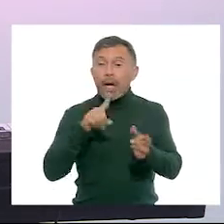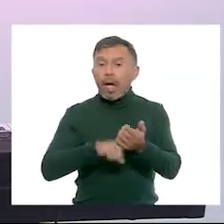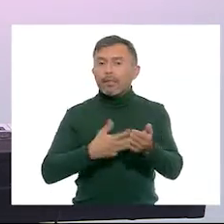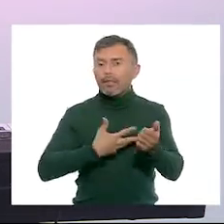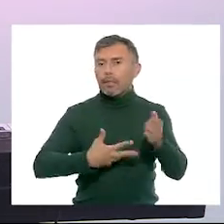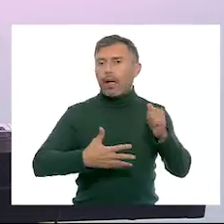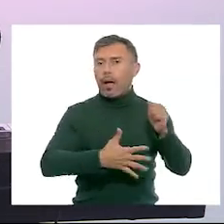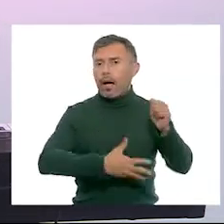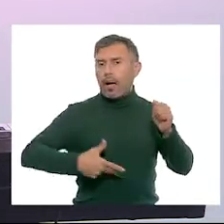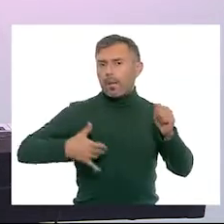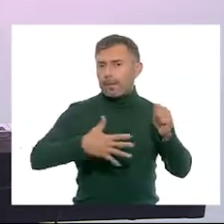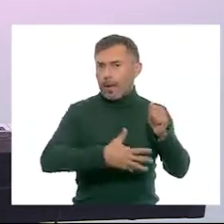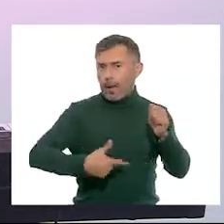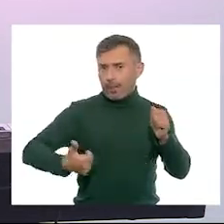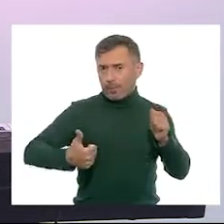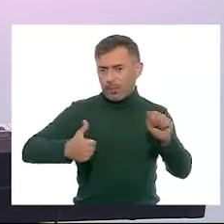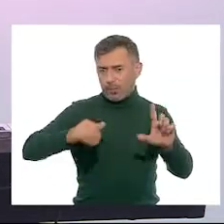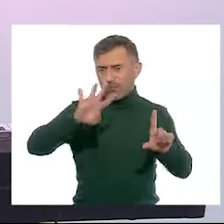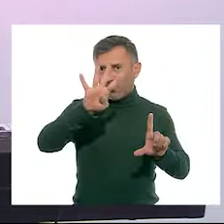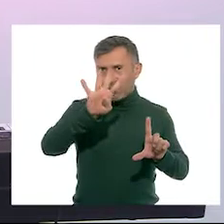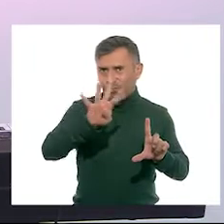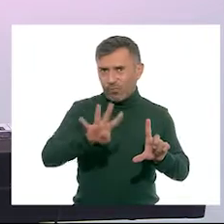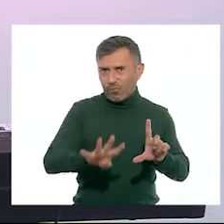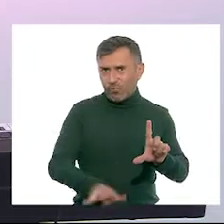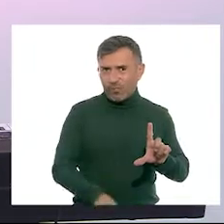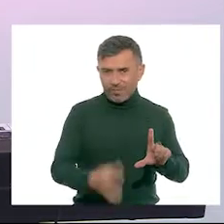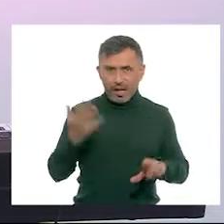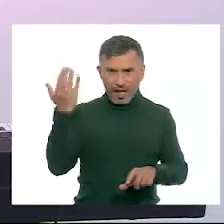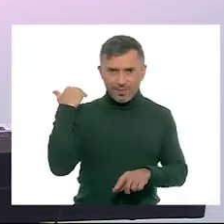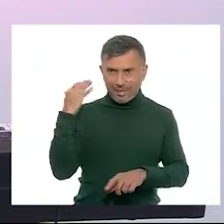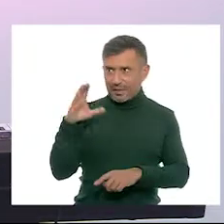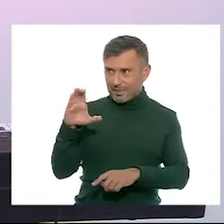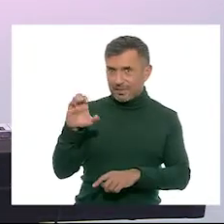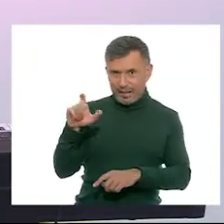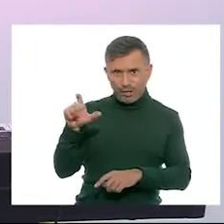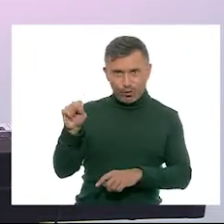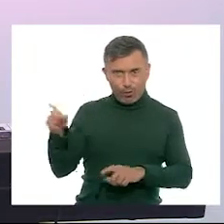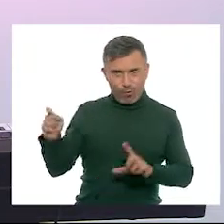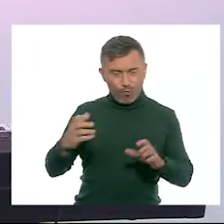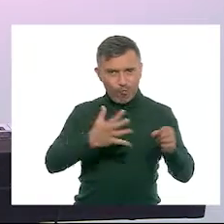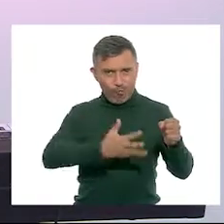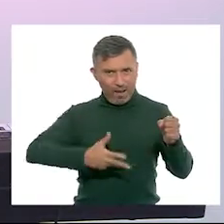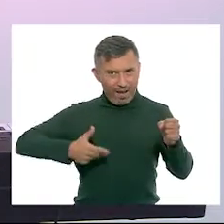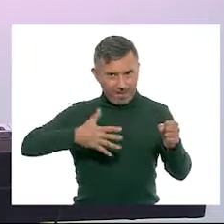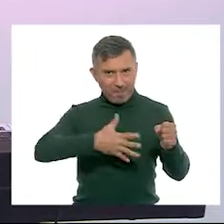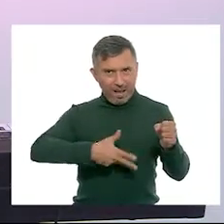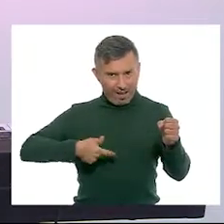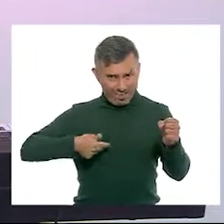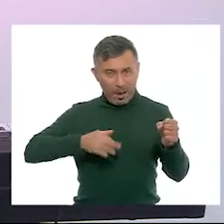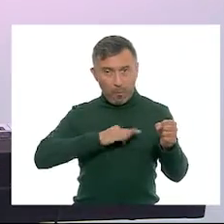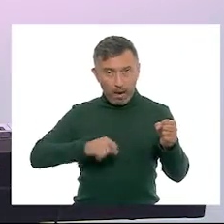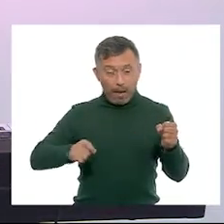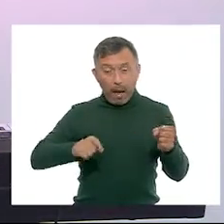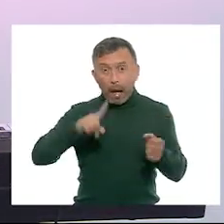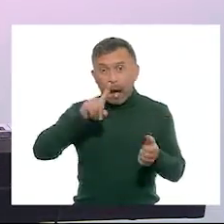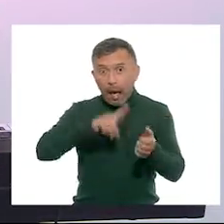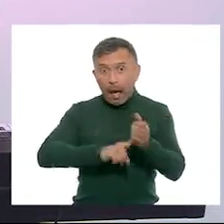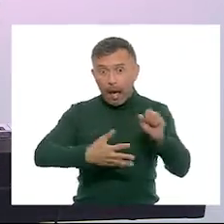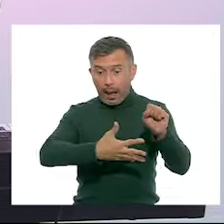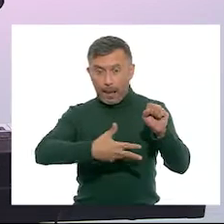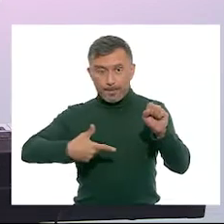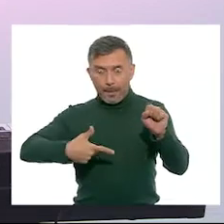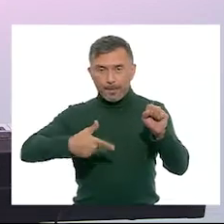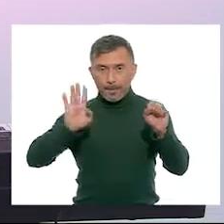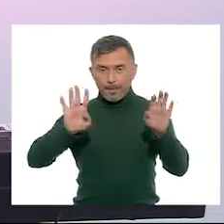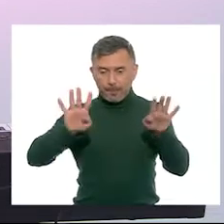Estuvo Celso en uno de los programas, un arpa, pero en el piano está acostada y